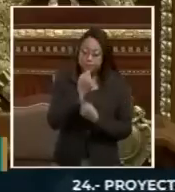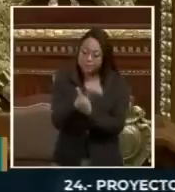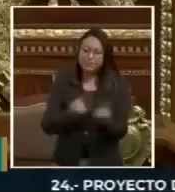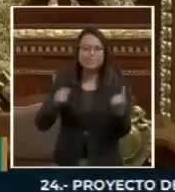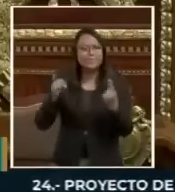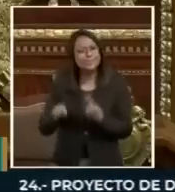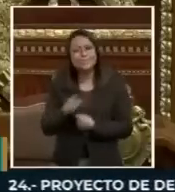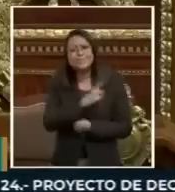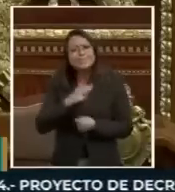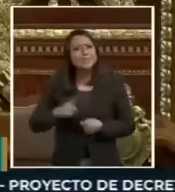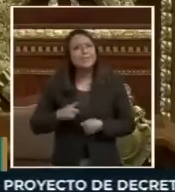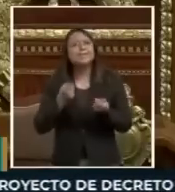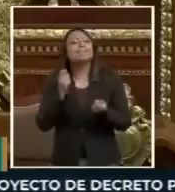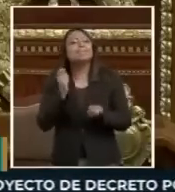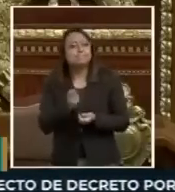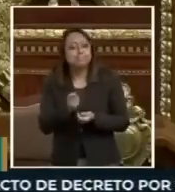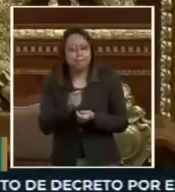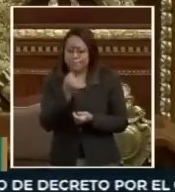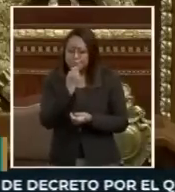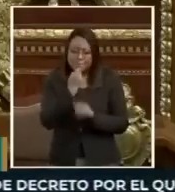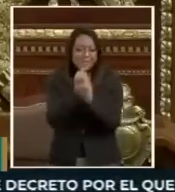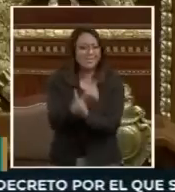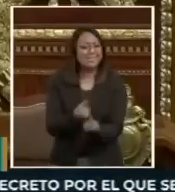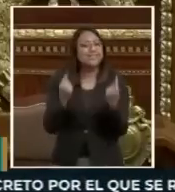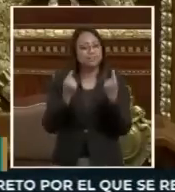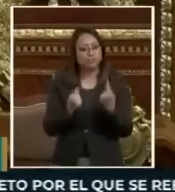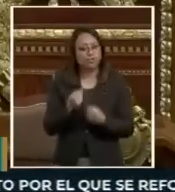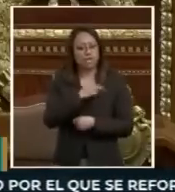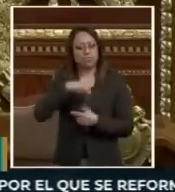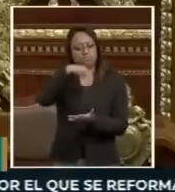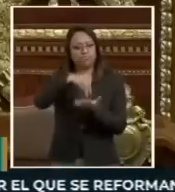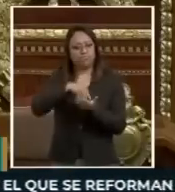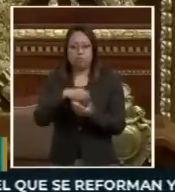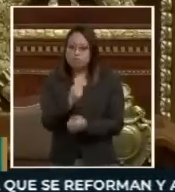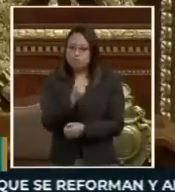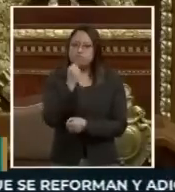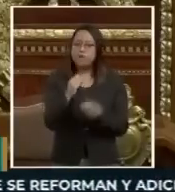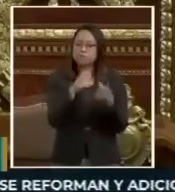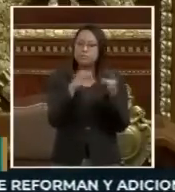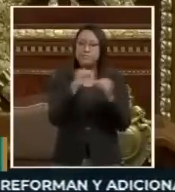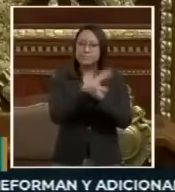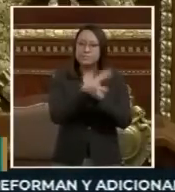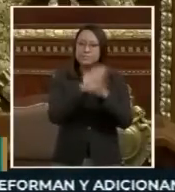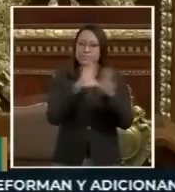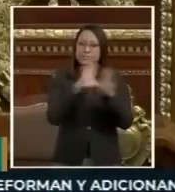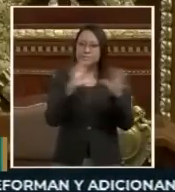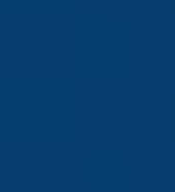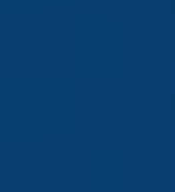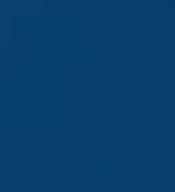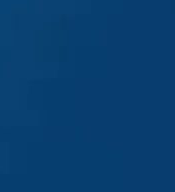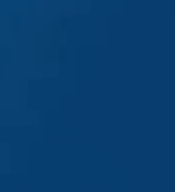sean niños, y desde aquí lo decimos fuerte y claro, con los niños no.